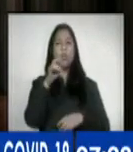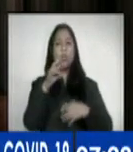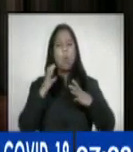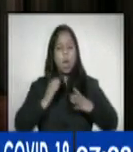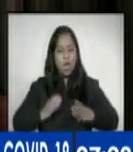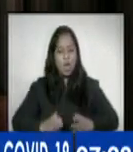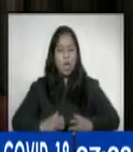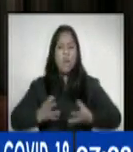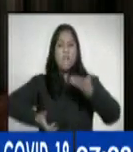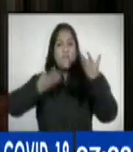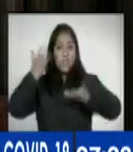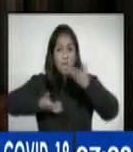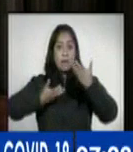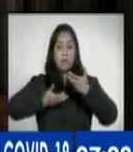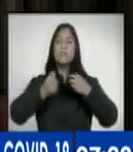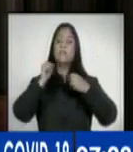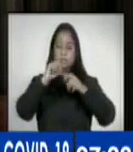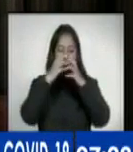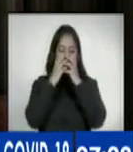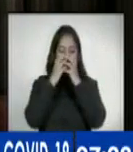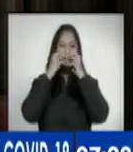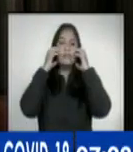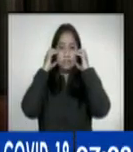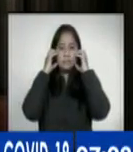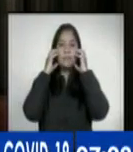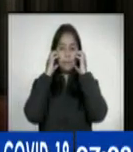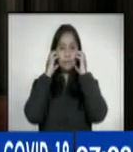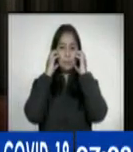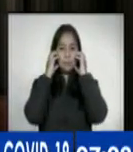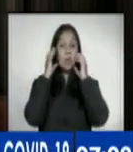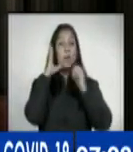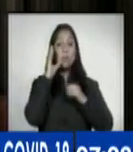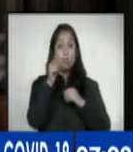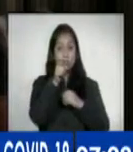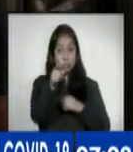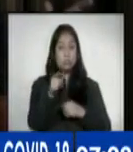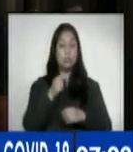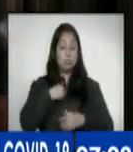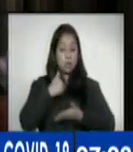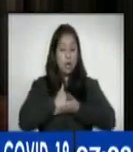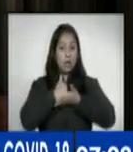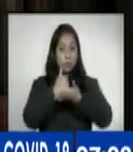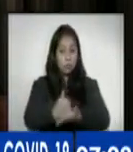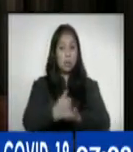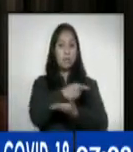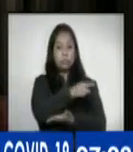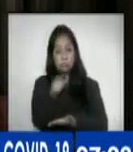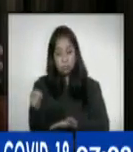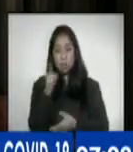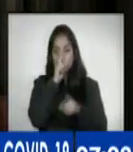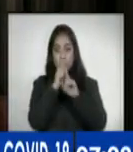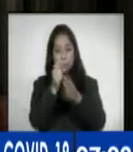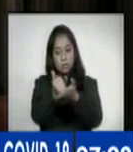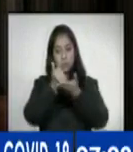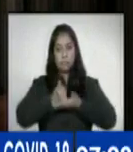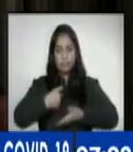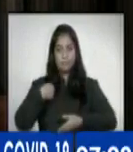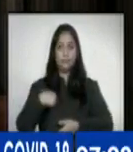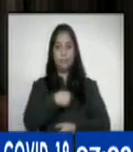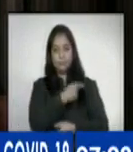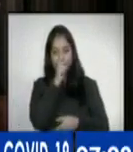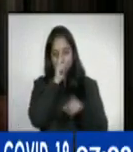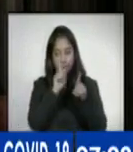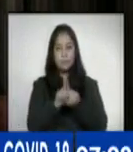le sube la fiebre, póngase una mascarilla por el bien de usted y por el bien de los que están a sus alrededores. De esa